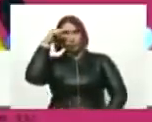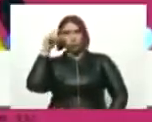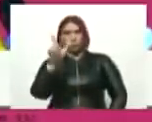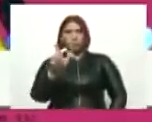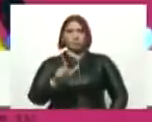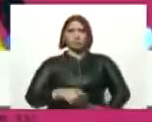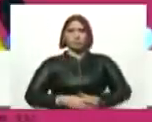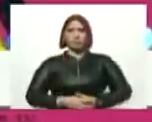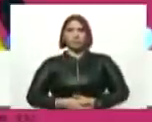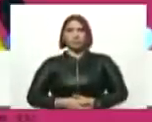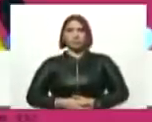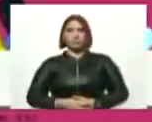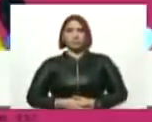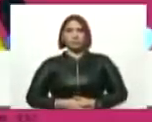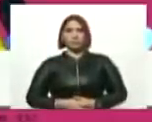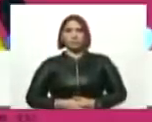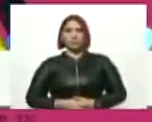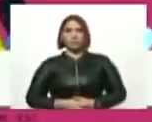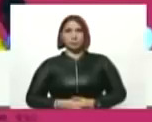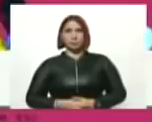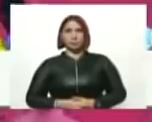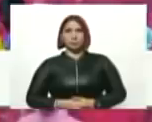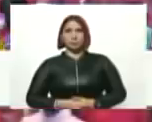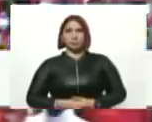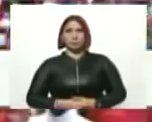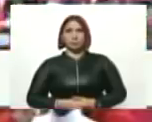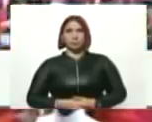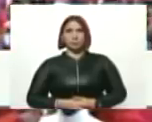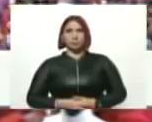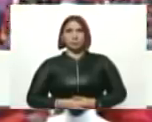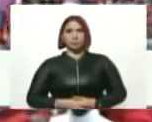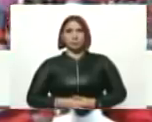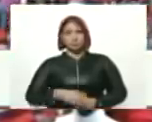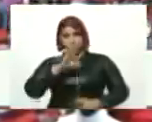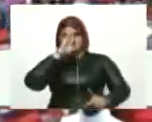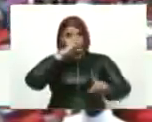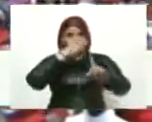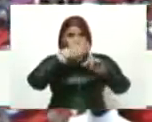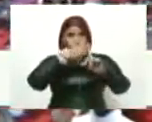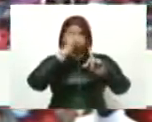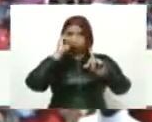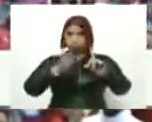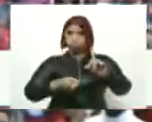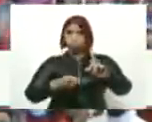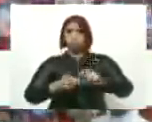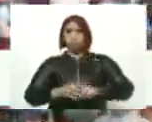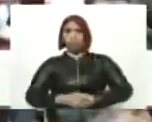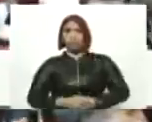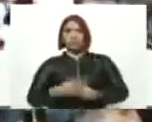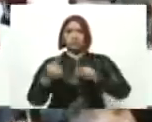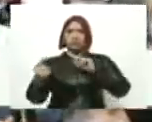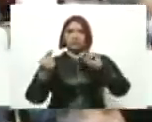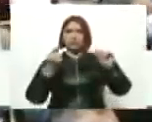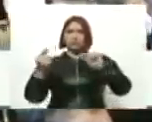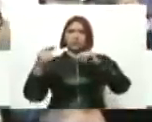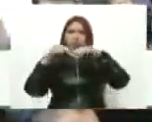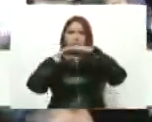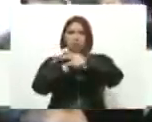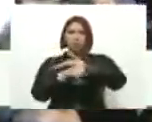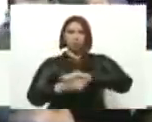del Partido Socialista Unido de Venezuela. Esta es la ruta, esta es la vía, discutir a lo